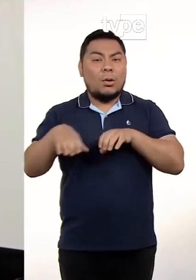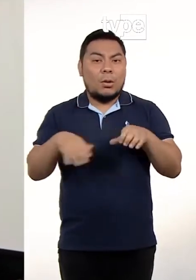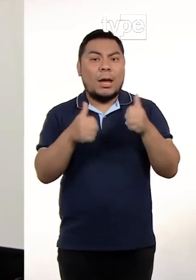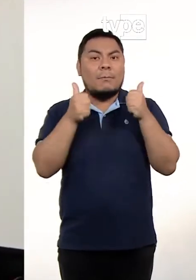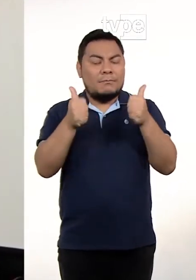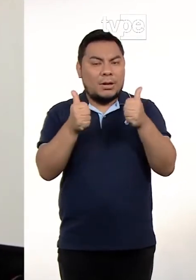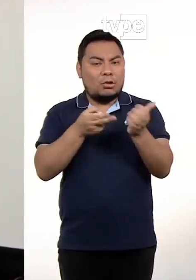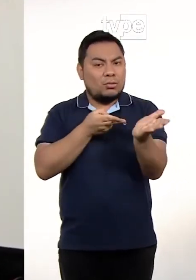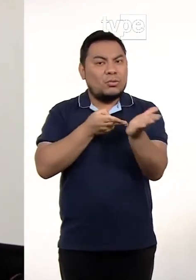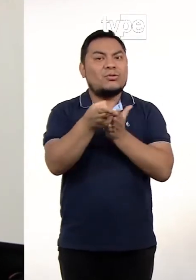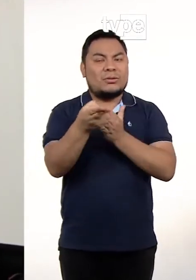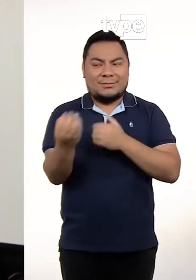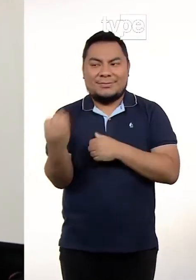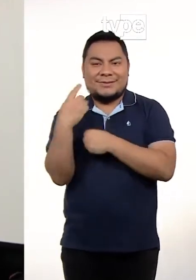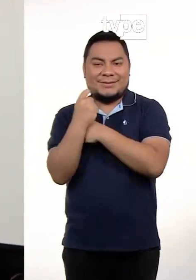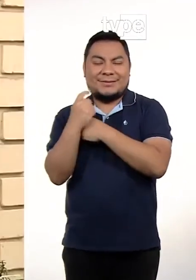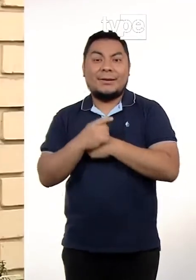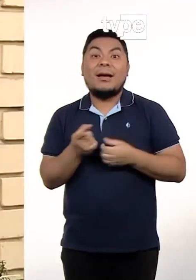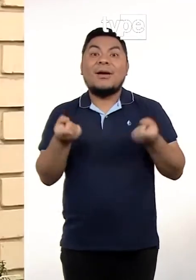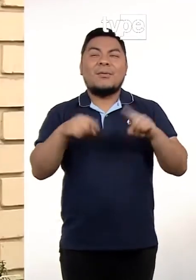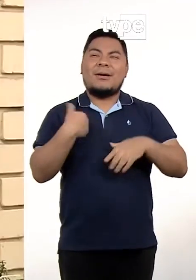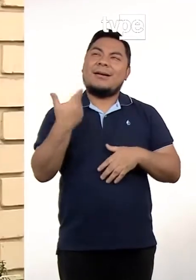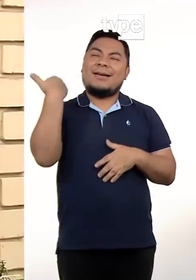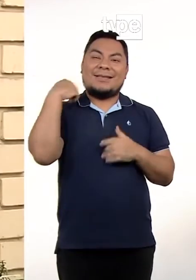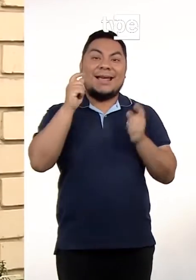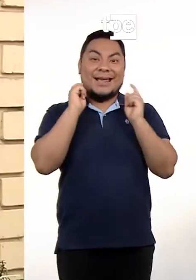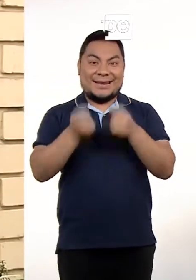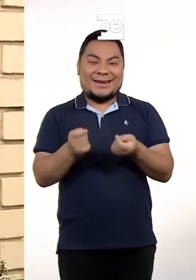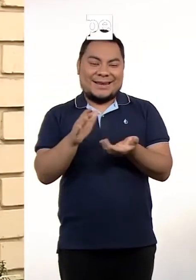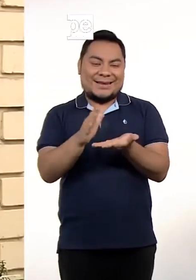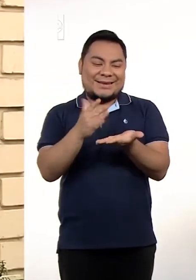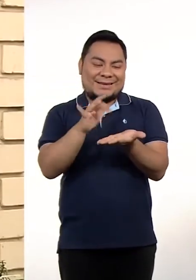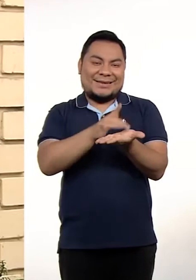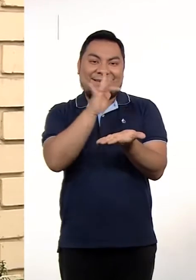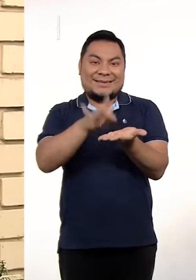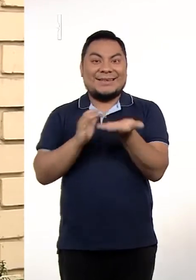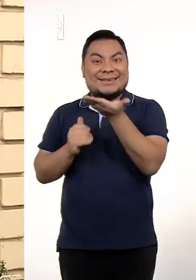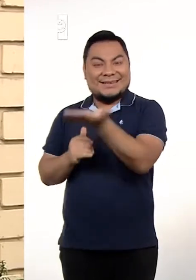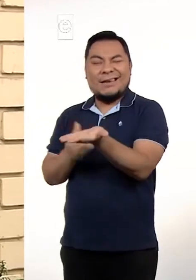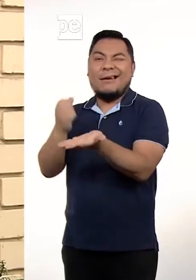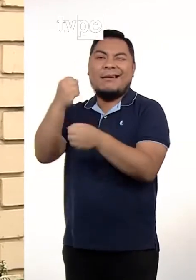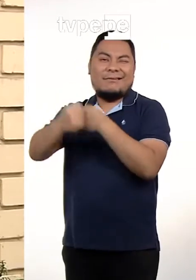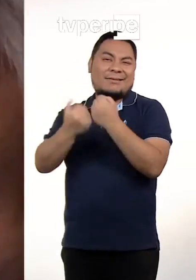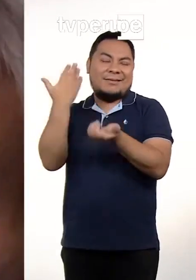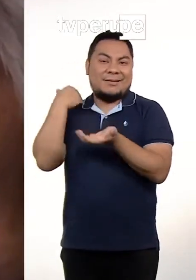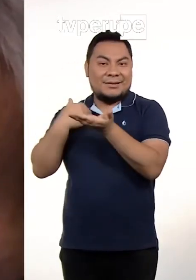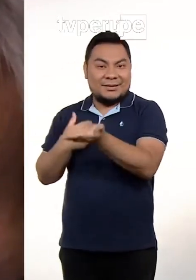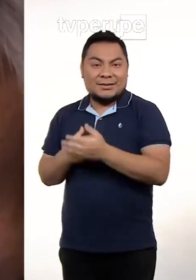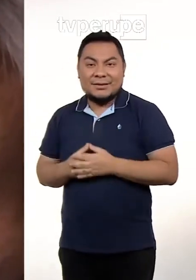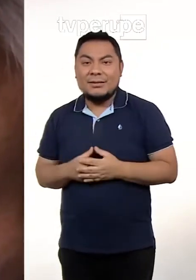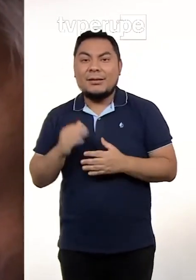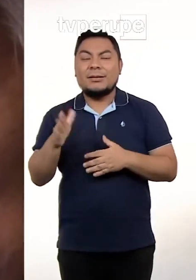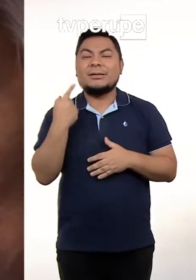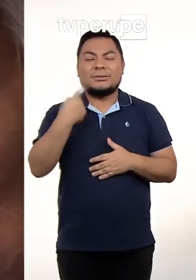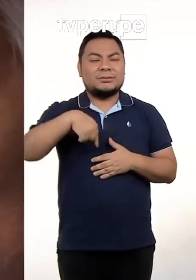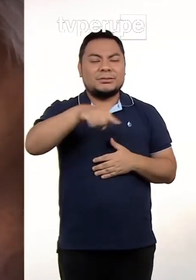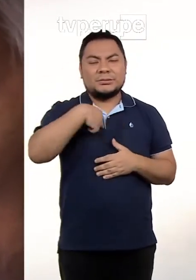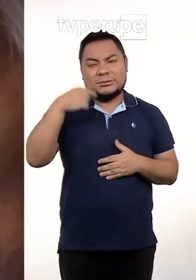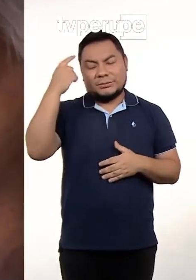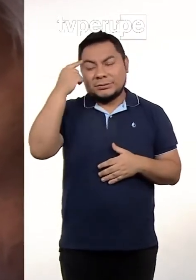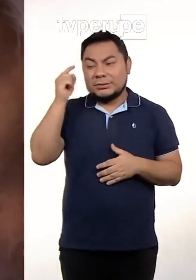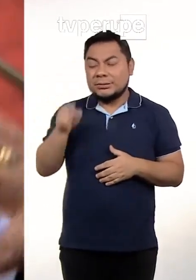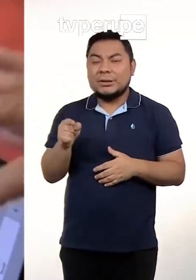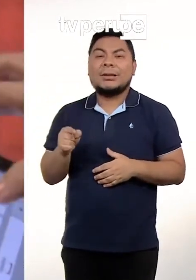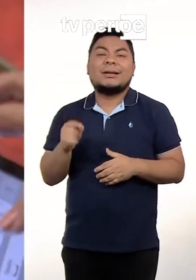Hacer las cosas correctas. Cuando le regalan la tablet, ya son varios años atrás, mis tíos, Lolita y Lucho, que son los